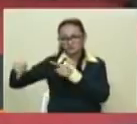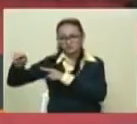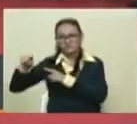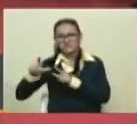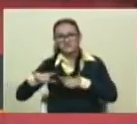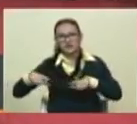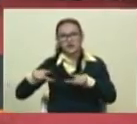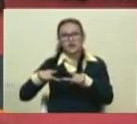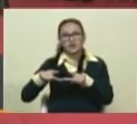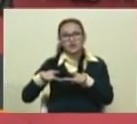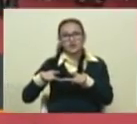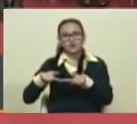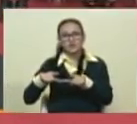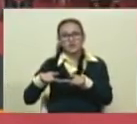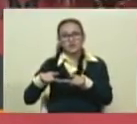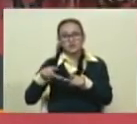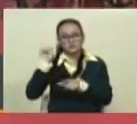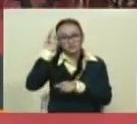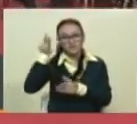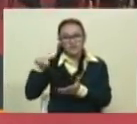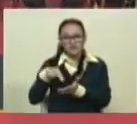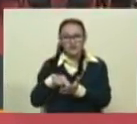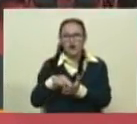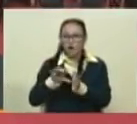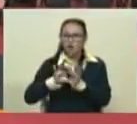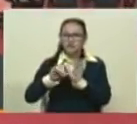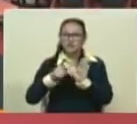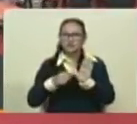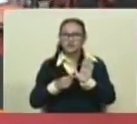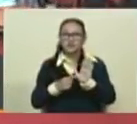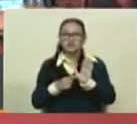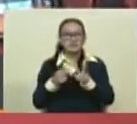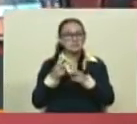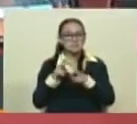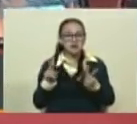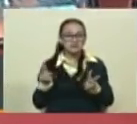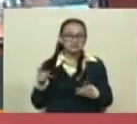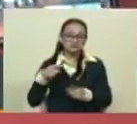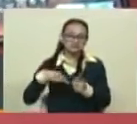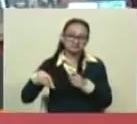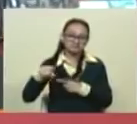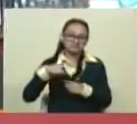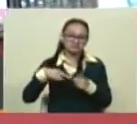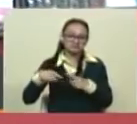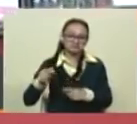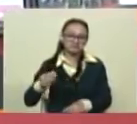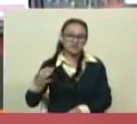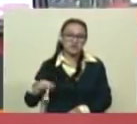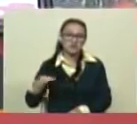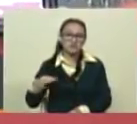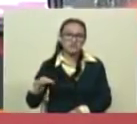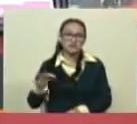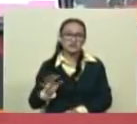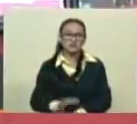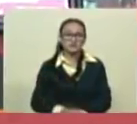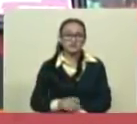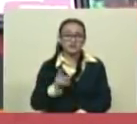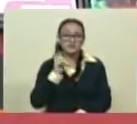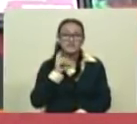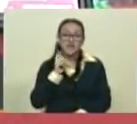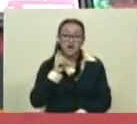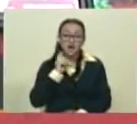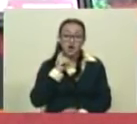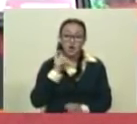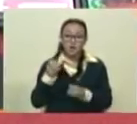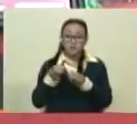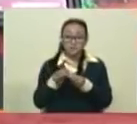de sesiones, el Palacio Federal Legislativo, funcionaba la constituyente. En paz, en armonía. Y el viejo Congreso fue disuelto